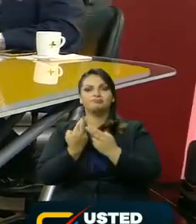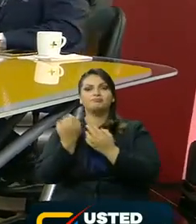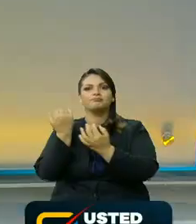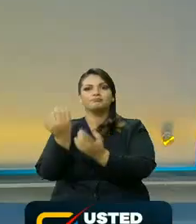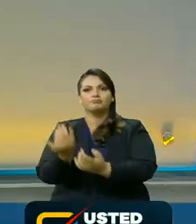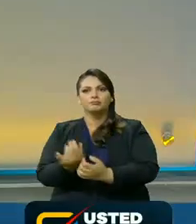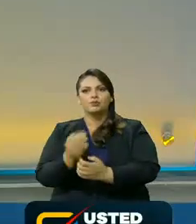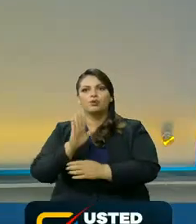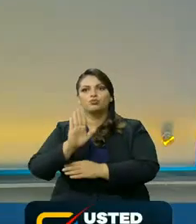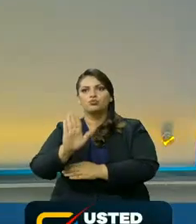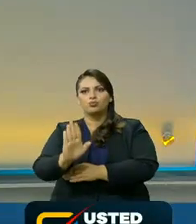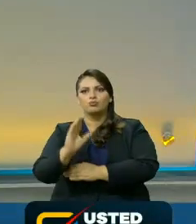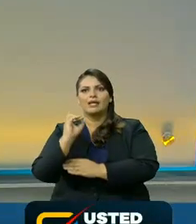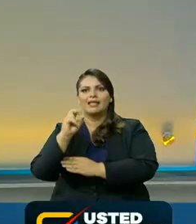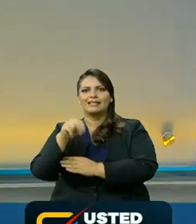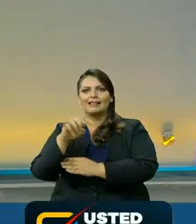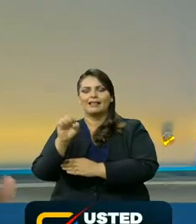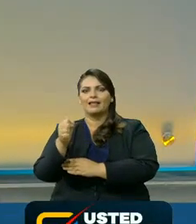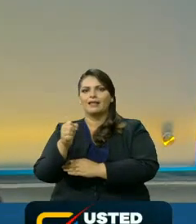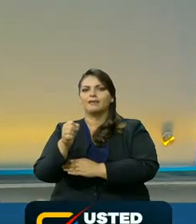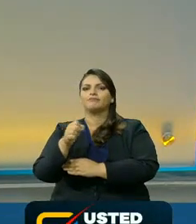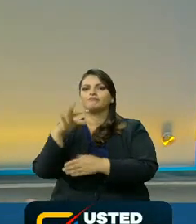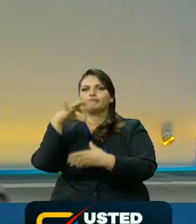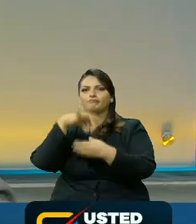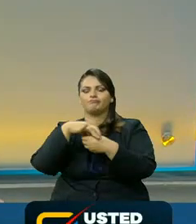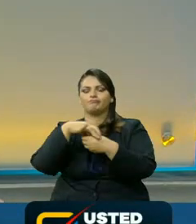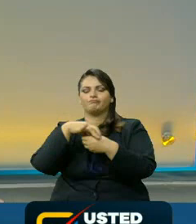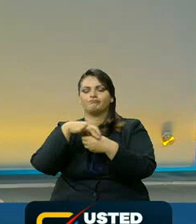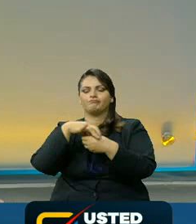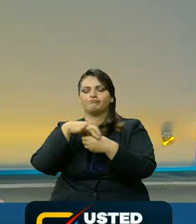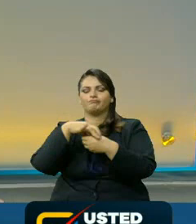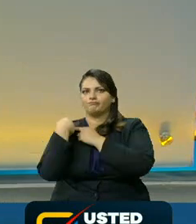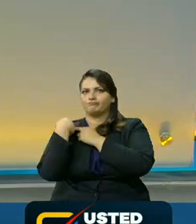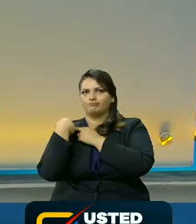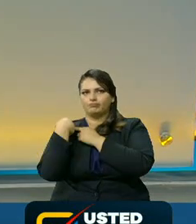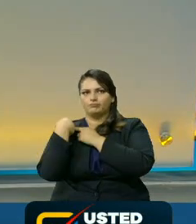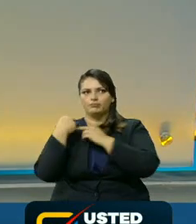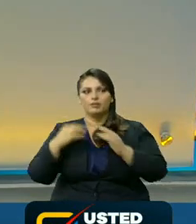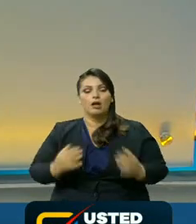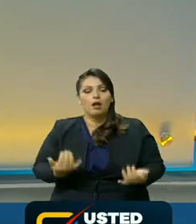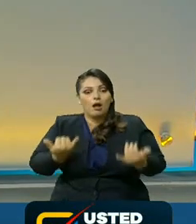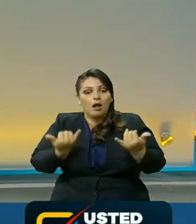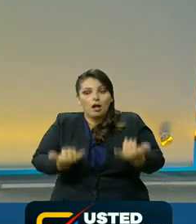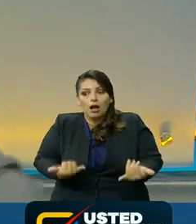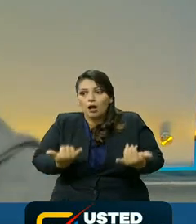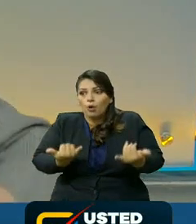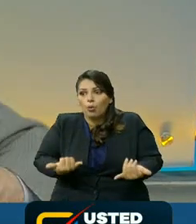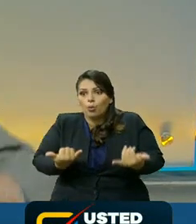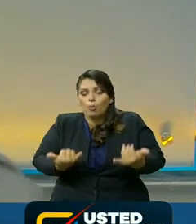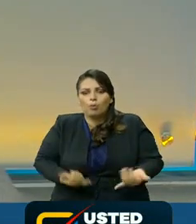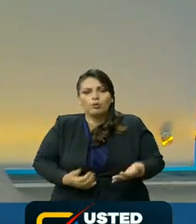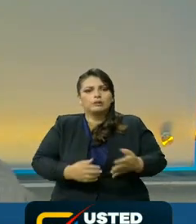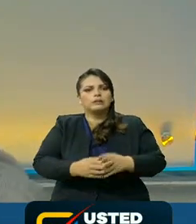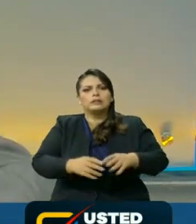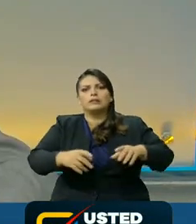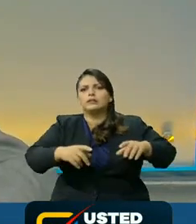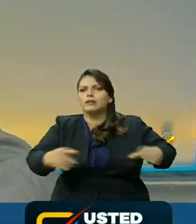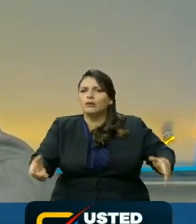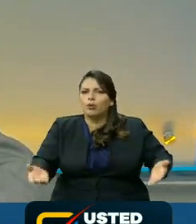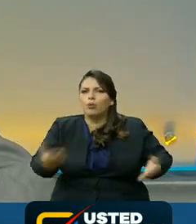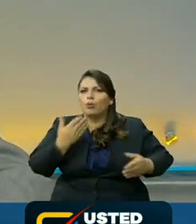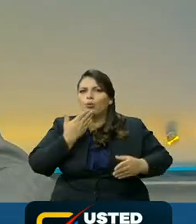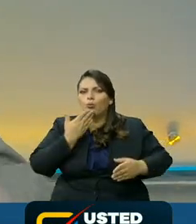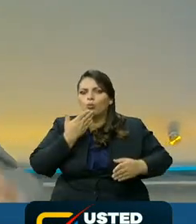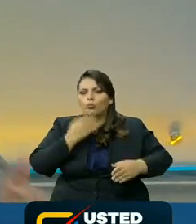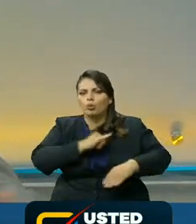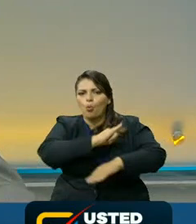Cuando llegue la hora que llegue. Y luego de eso, el contaje de votos. Que es importante ir a las urnas y luego a las mesas electorales y